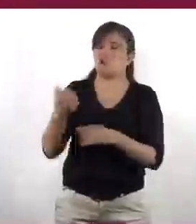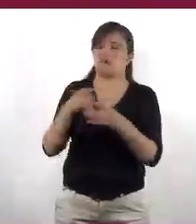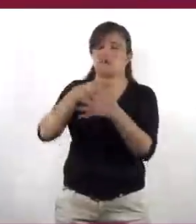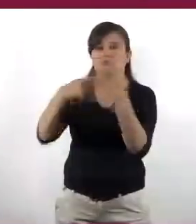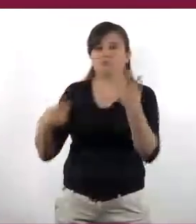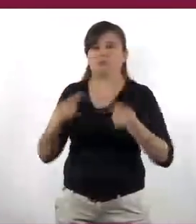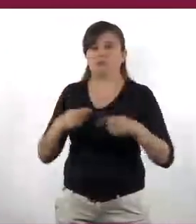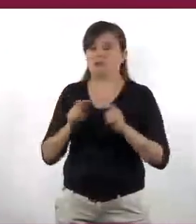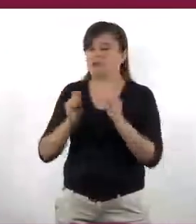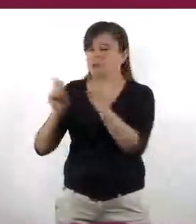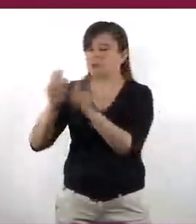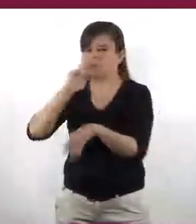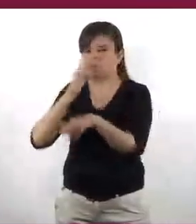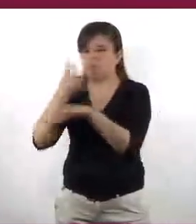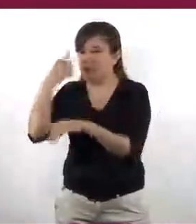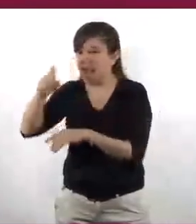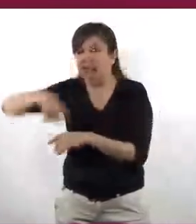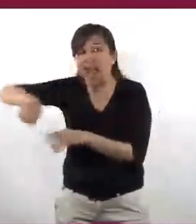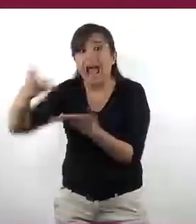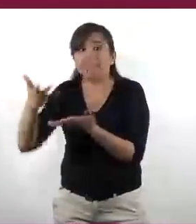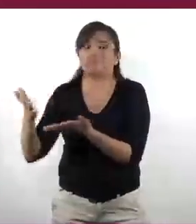de la recolección de impuestos.